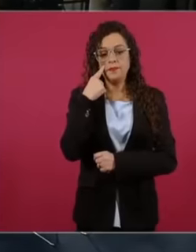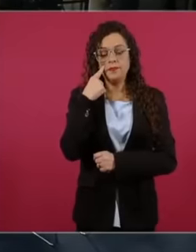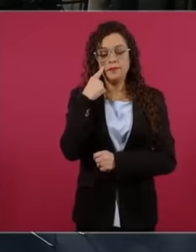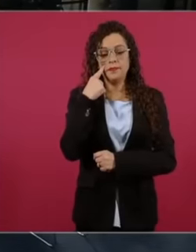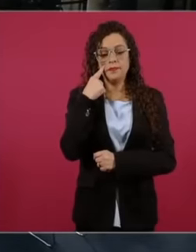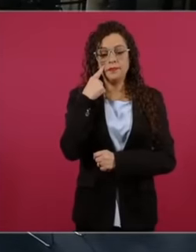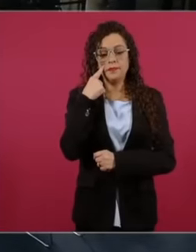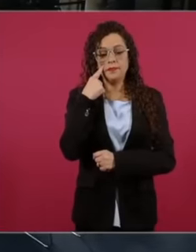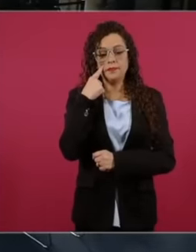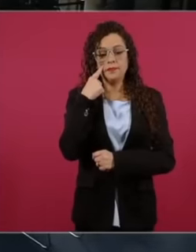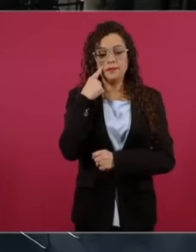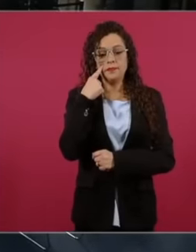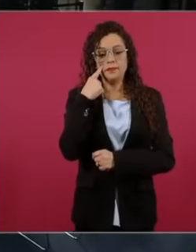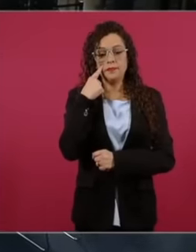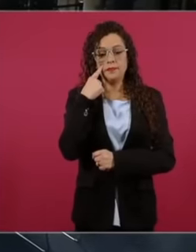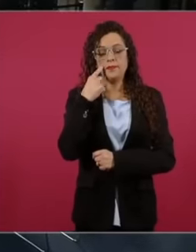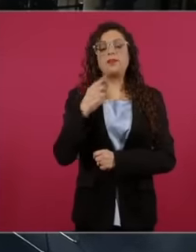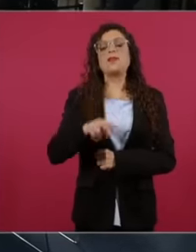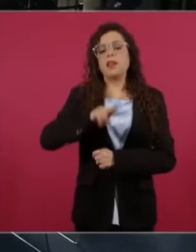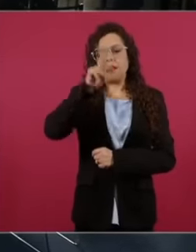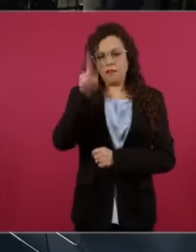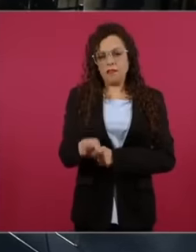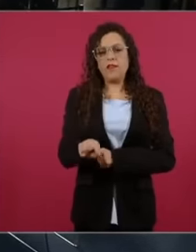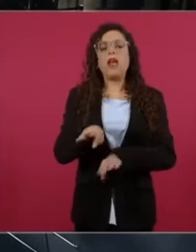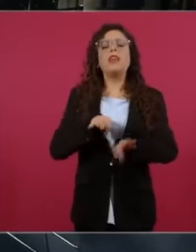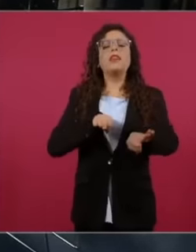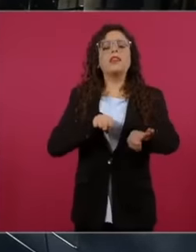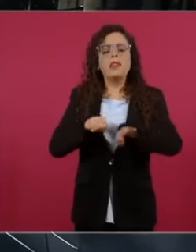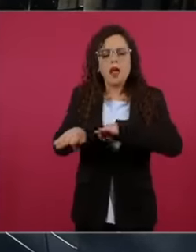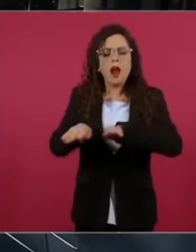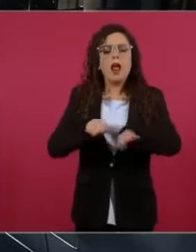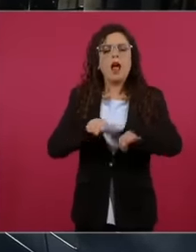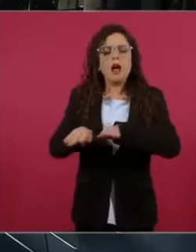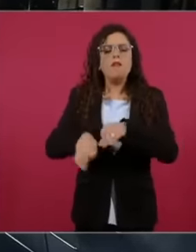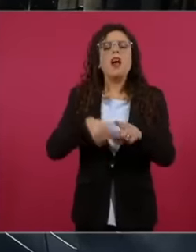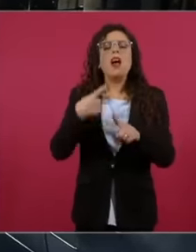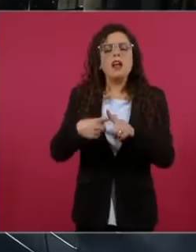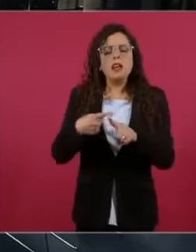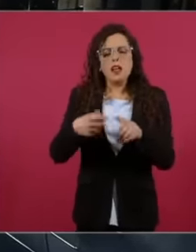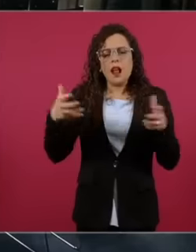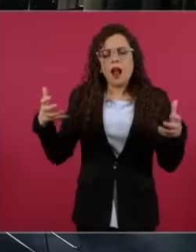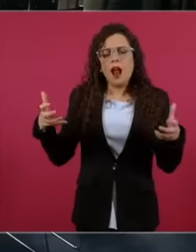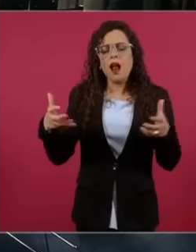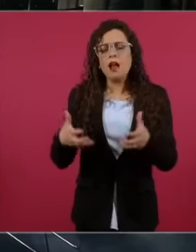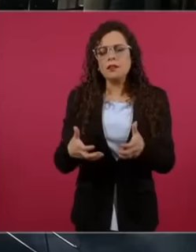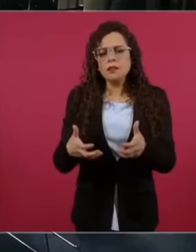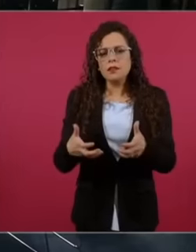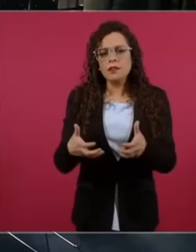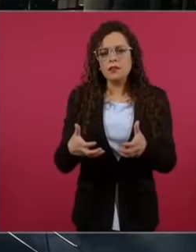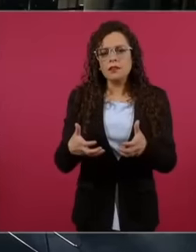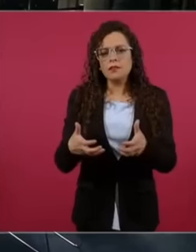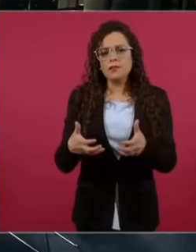quienes hacen el trabajo realmente son los auxiliares.